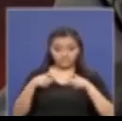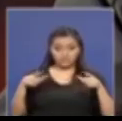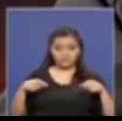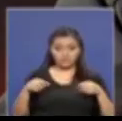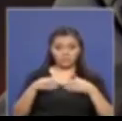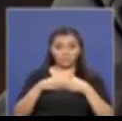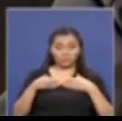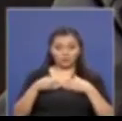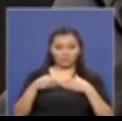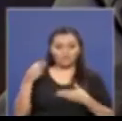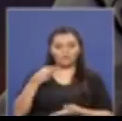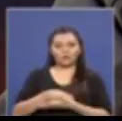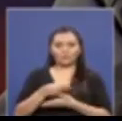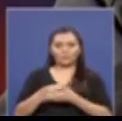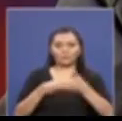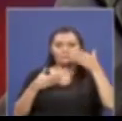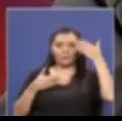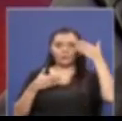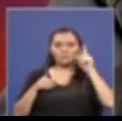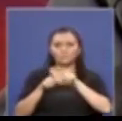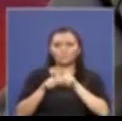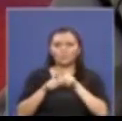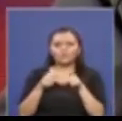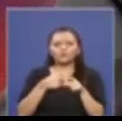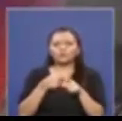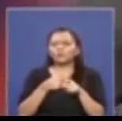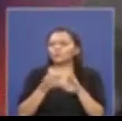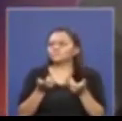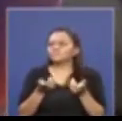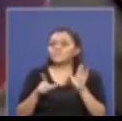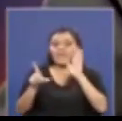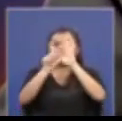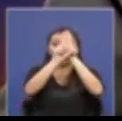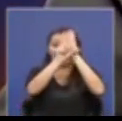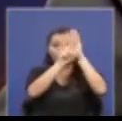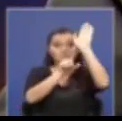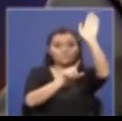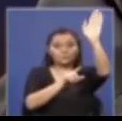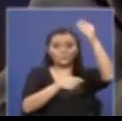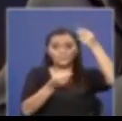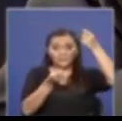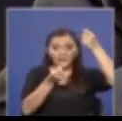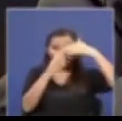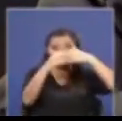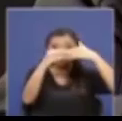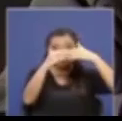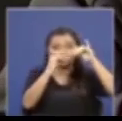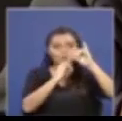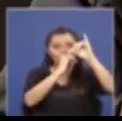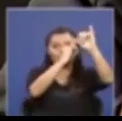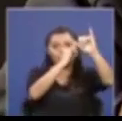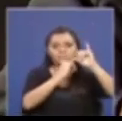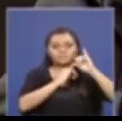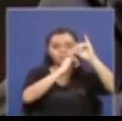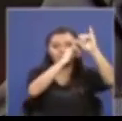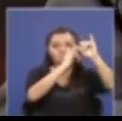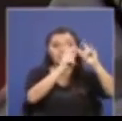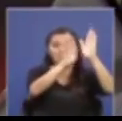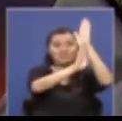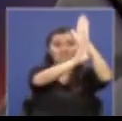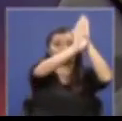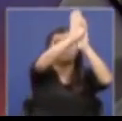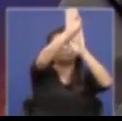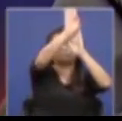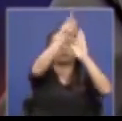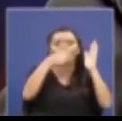se importa la política monetaria de ese país. Nosotros hemos importado la política monetaria de Estados Unidos, que está haciendo exactamente lo contrario de